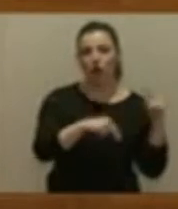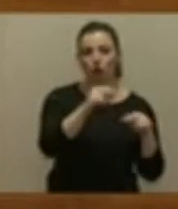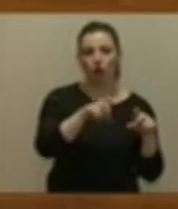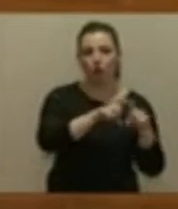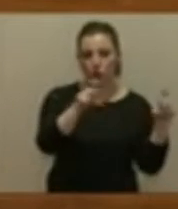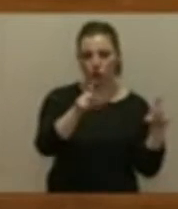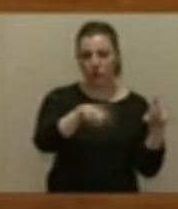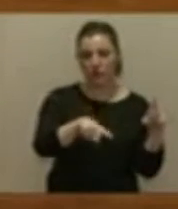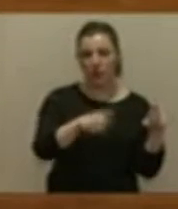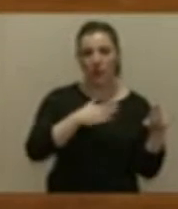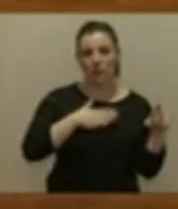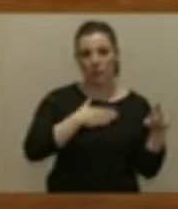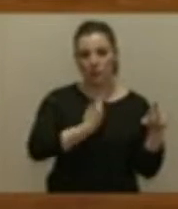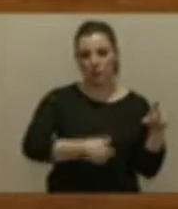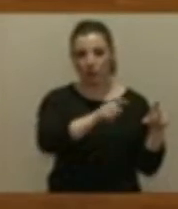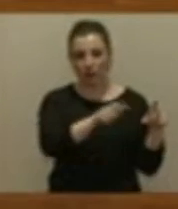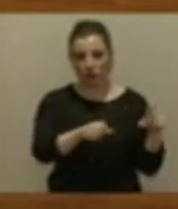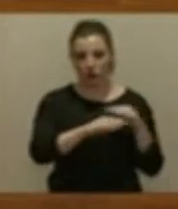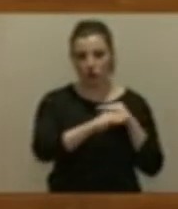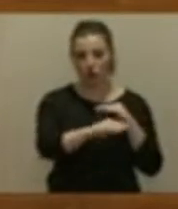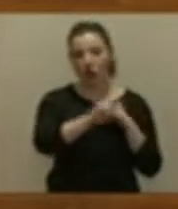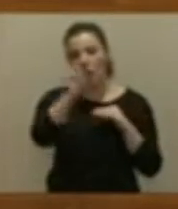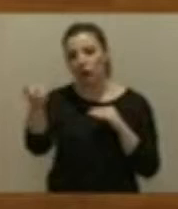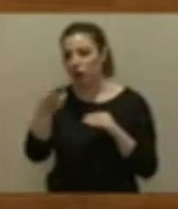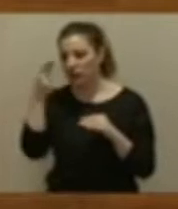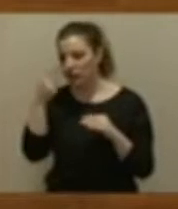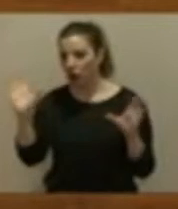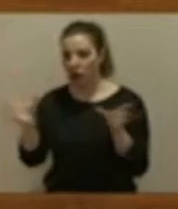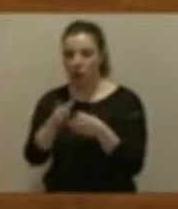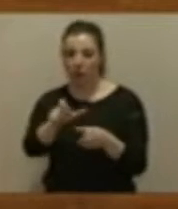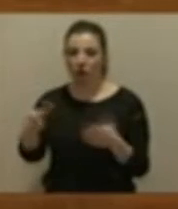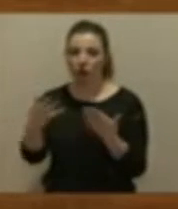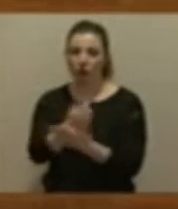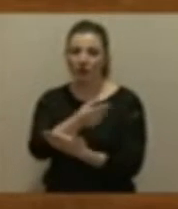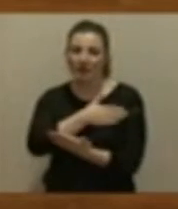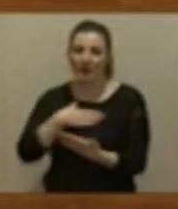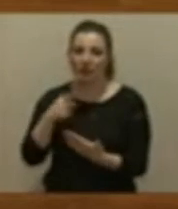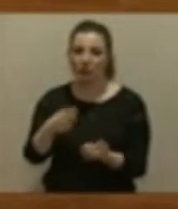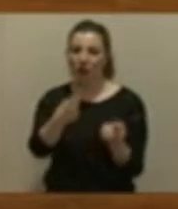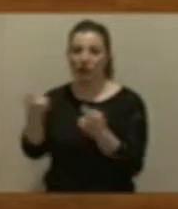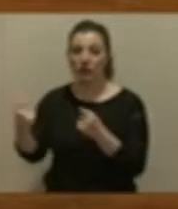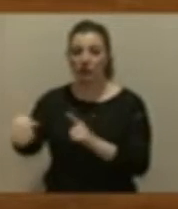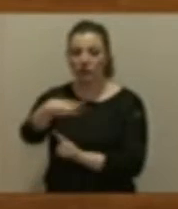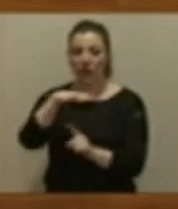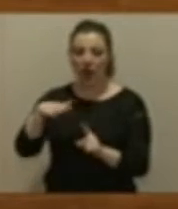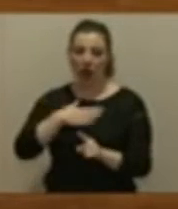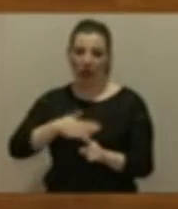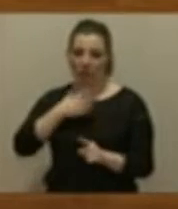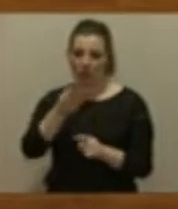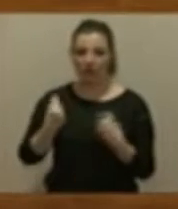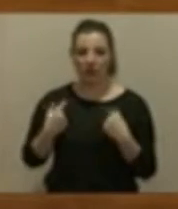suelo. Por otro, el interés colectivo de todas las personas que quieren y necesitan un entorno agradable para desarrollar su